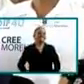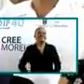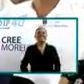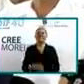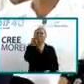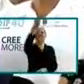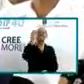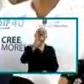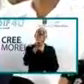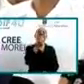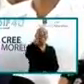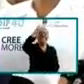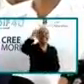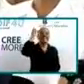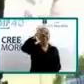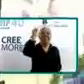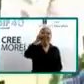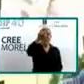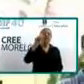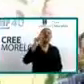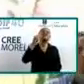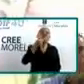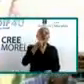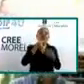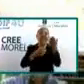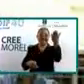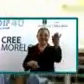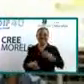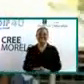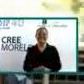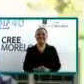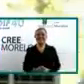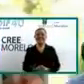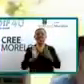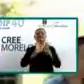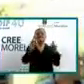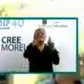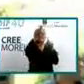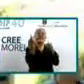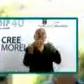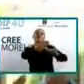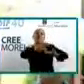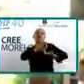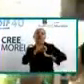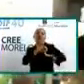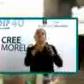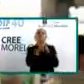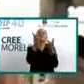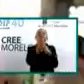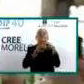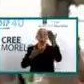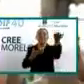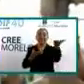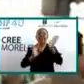niñas, que son sordomudas, ya están en el CONALEP y en bachilleres.